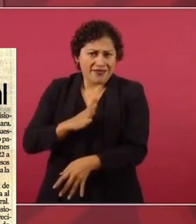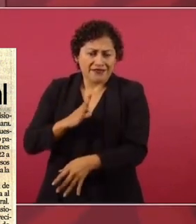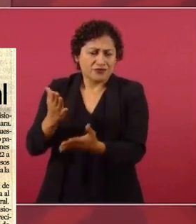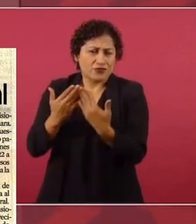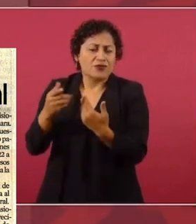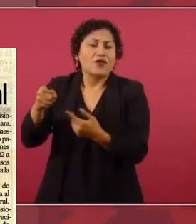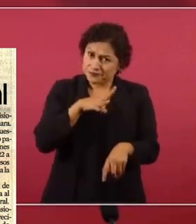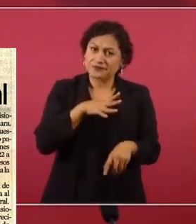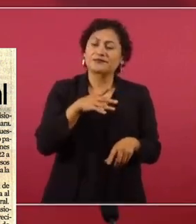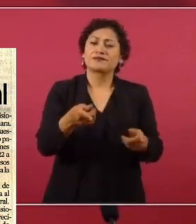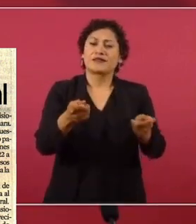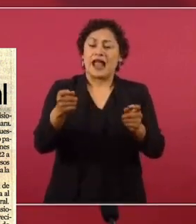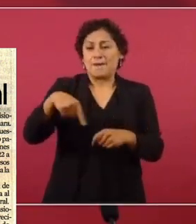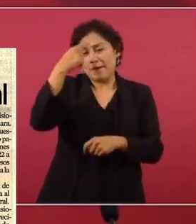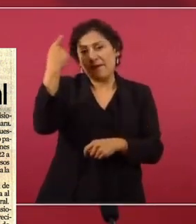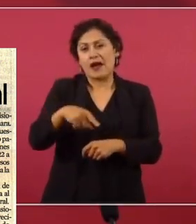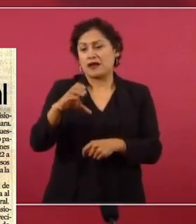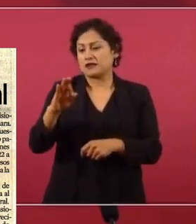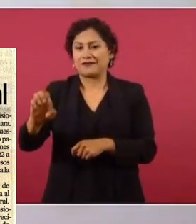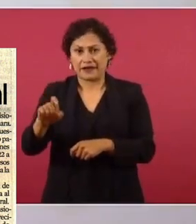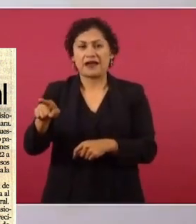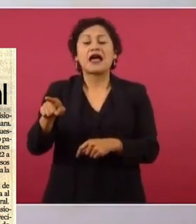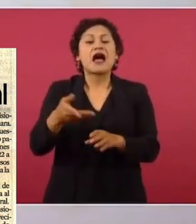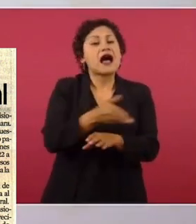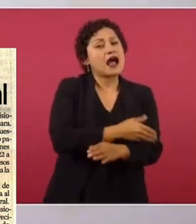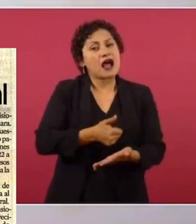asesor económico de Salinas. Ayudaron en el fraude electoral